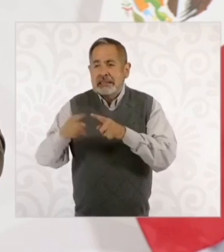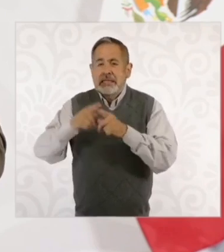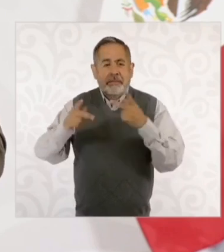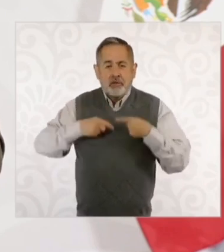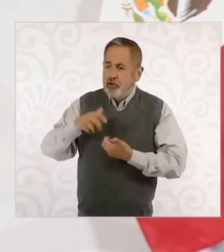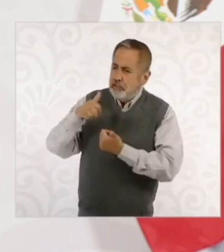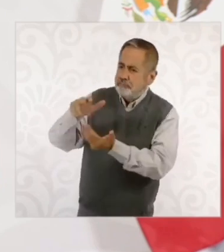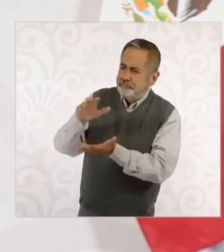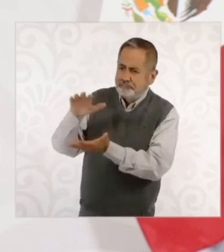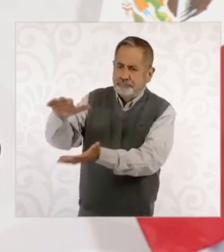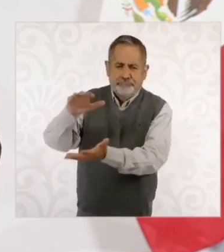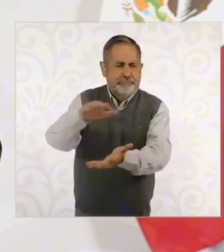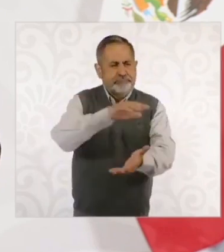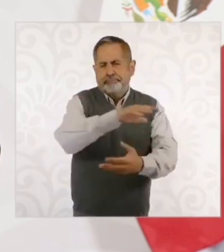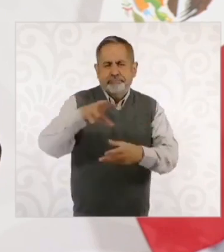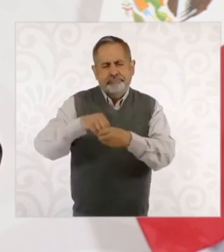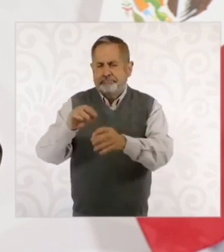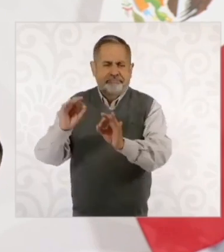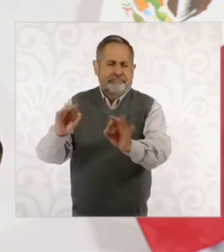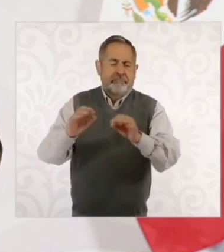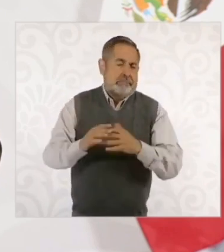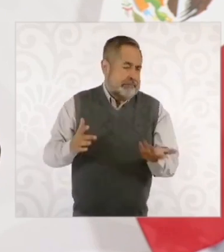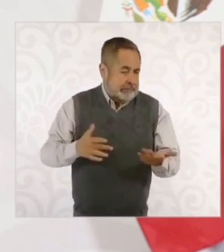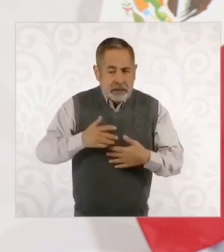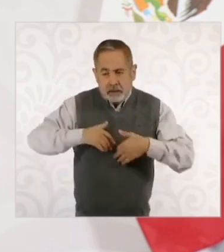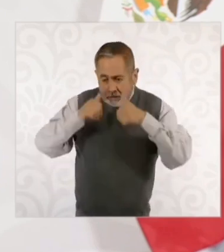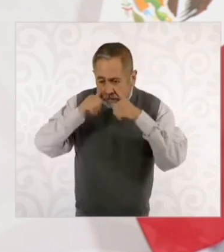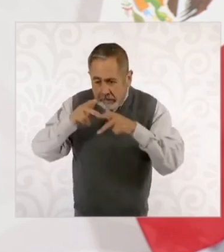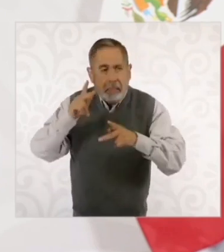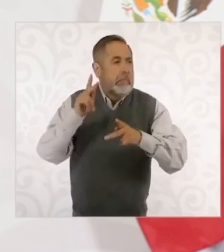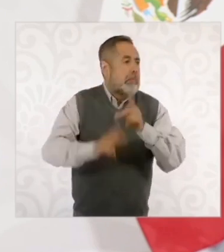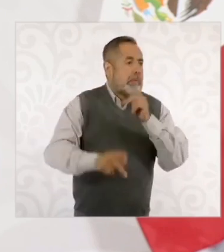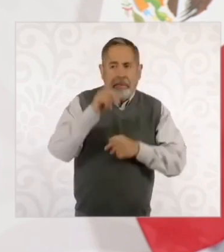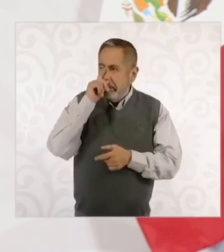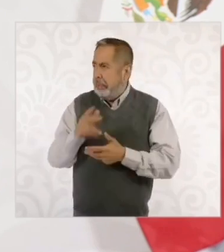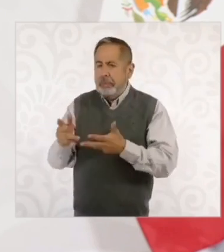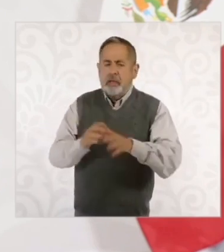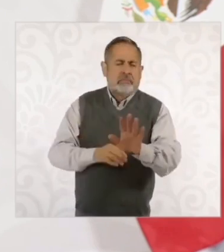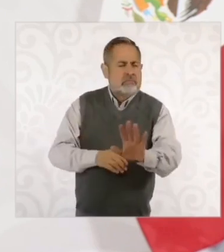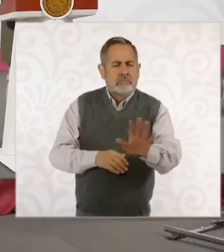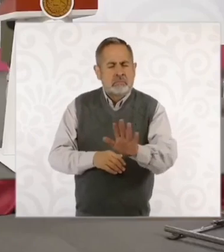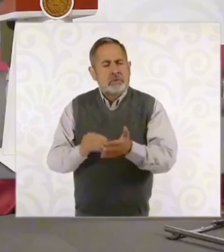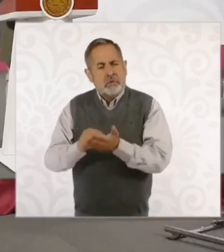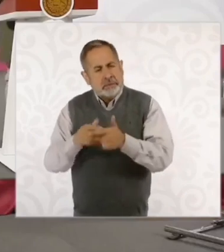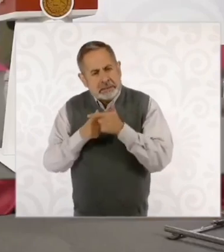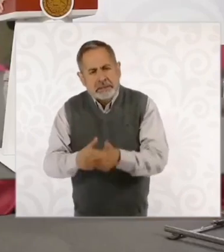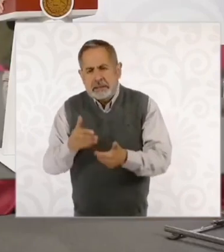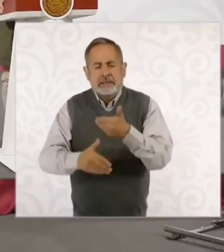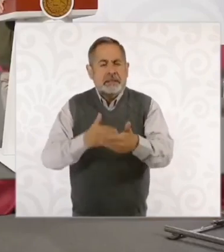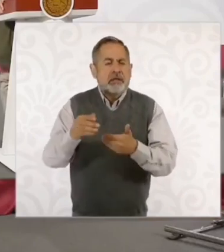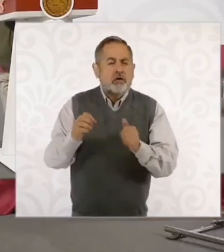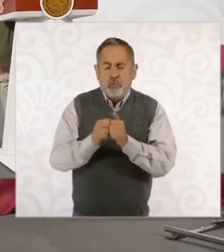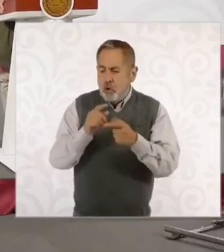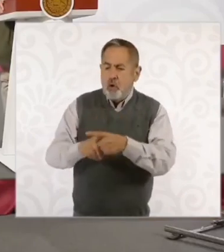personal médico. Este trabajo asegura que la atención no se interrumpa en ningún servicio, consultas, urgencias, cirugía